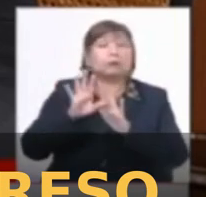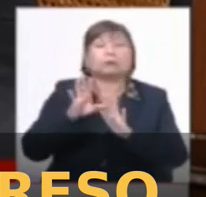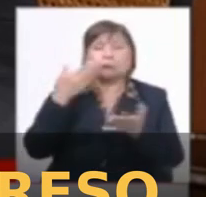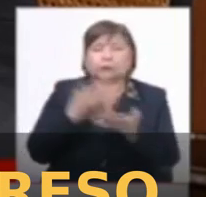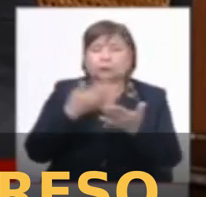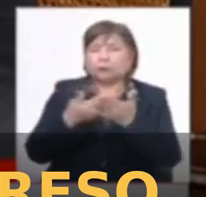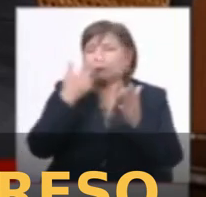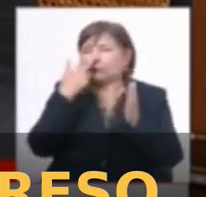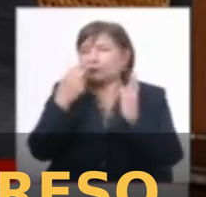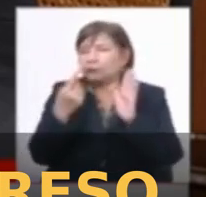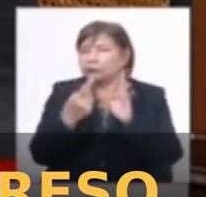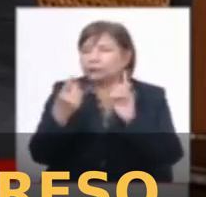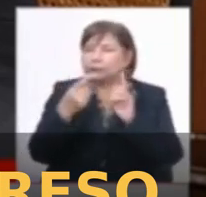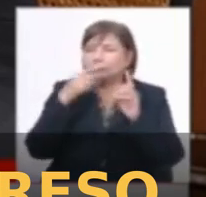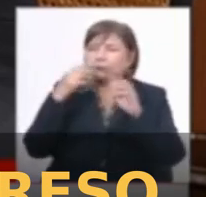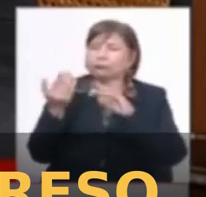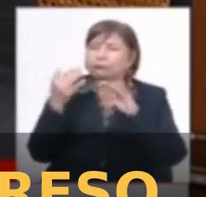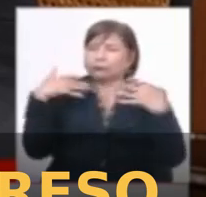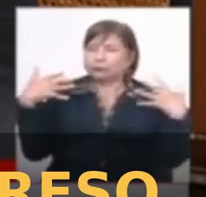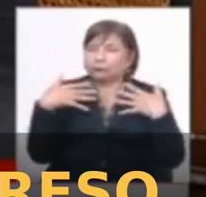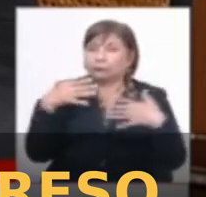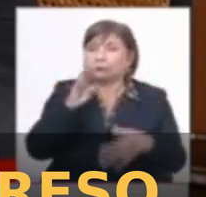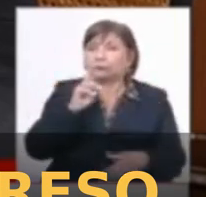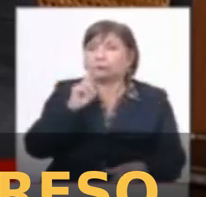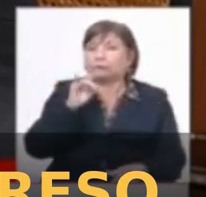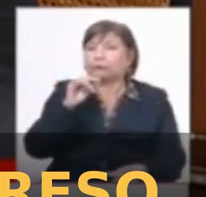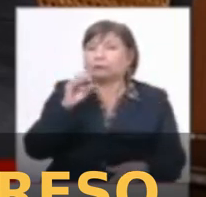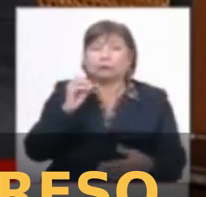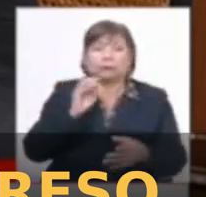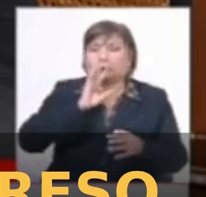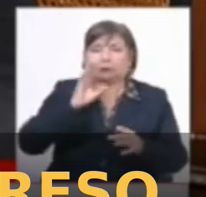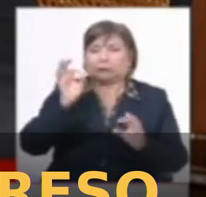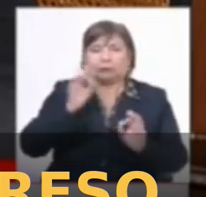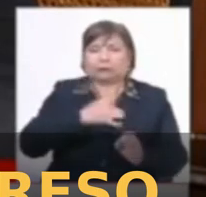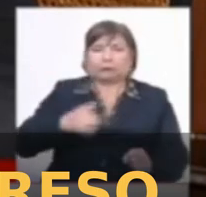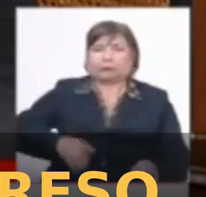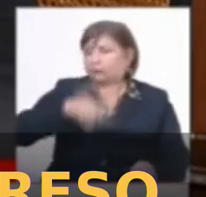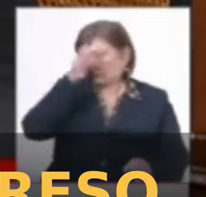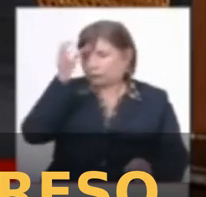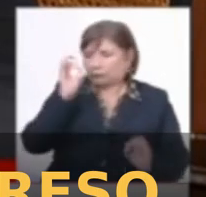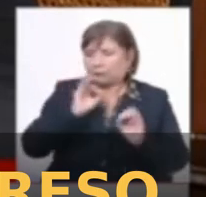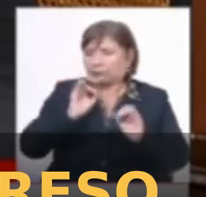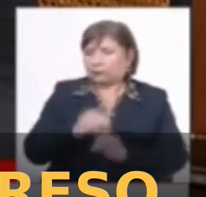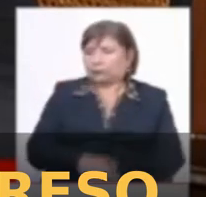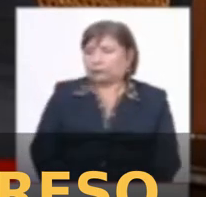esa reunión y a todo lo que le tenía miedo Bruno Pacheco, yo no quería hablar con ese presidente ni... Me reservo el